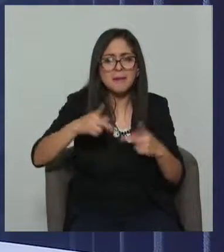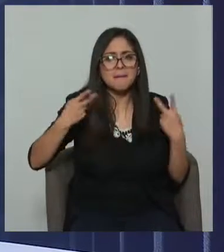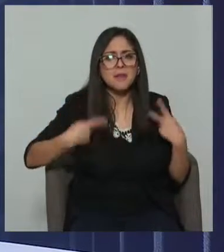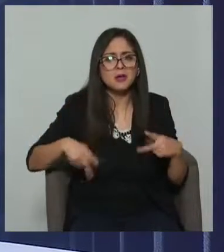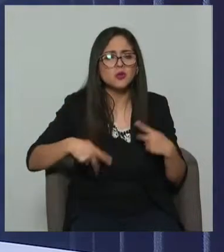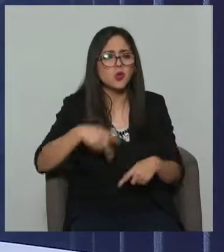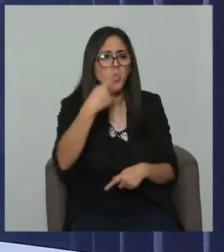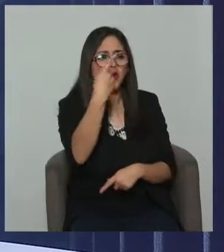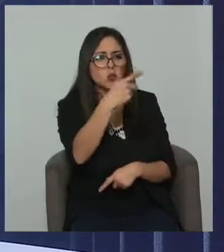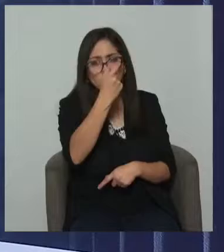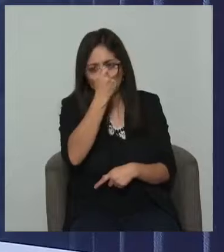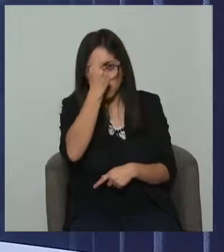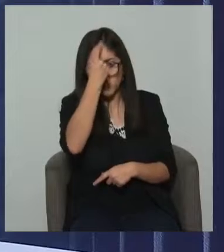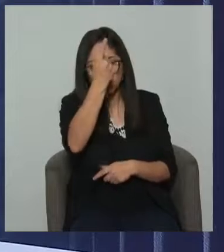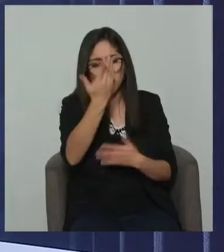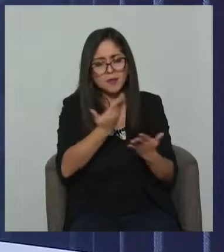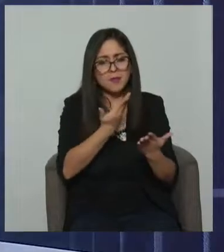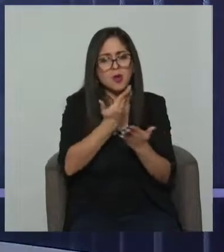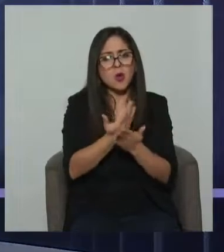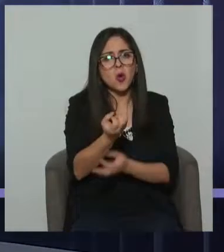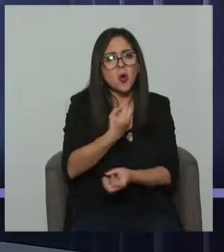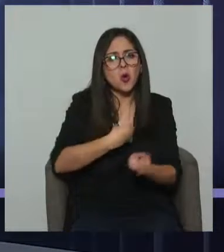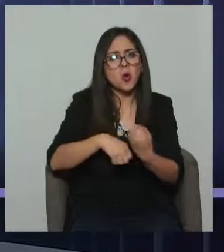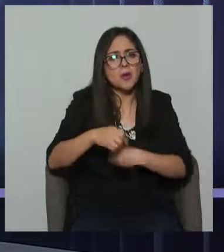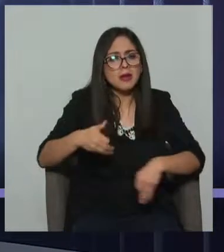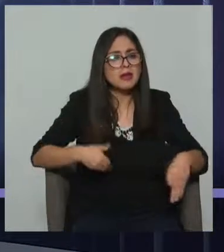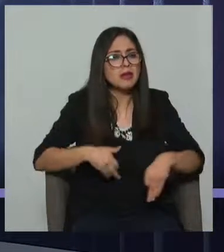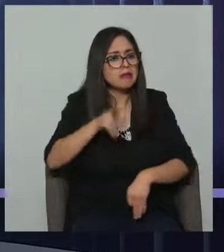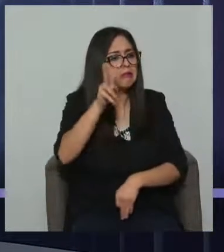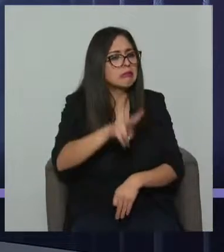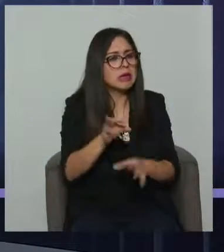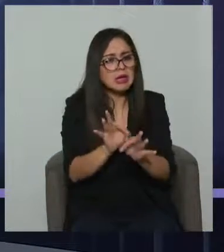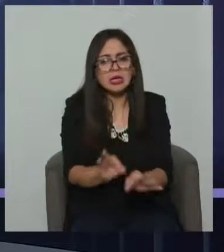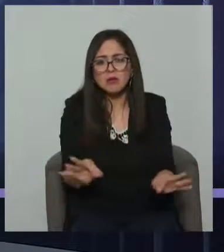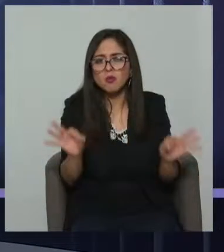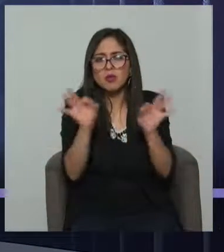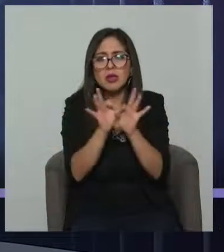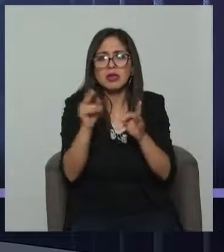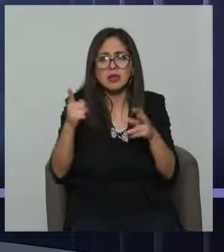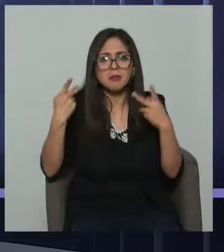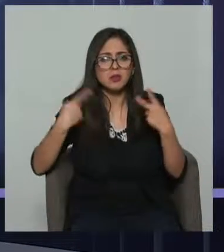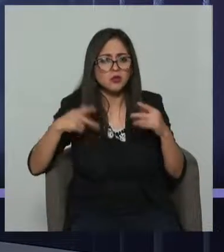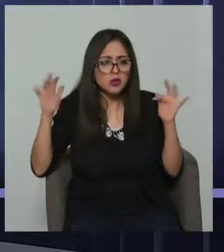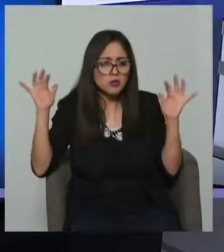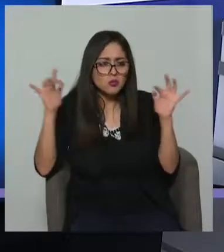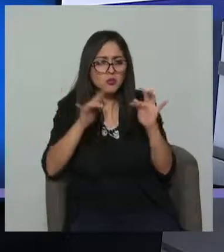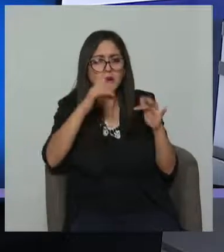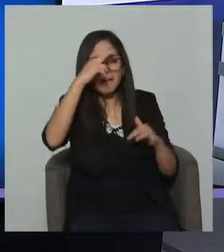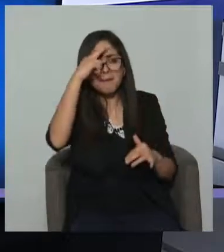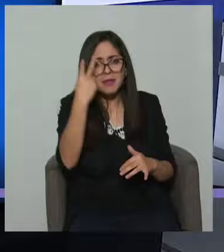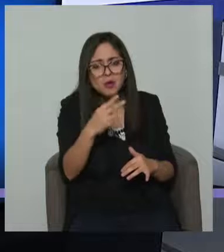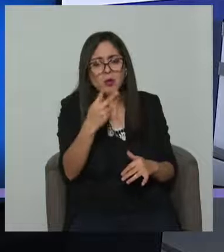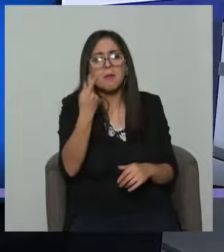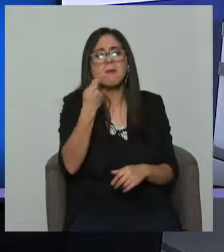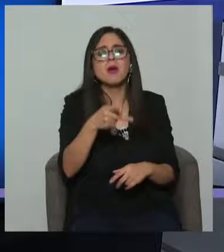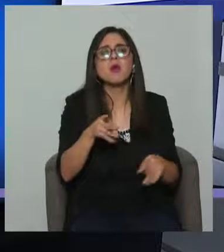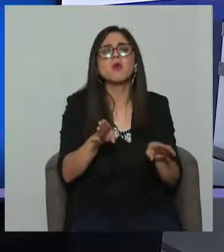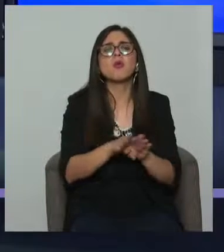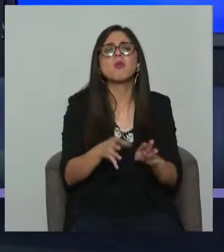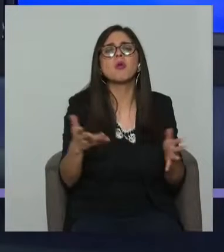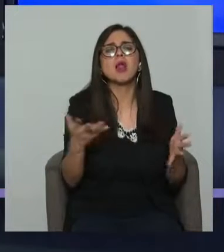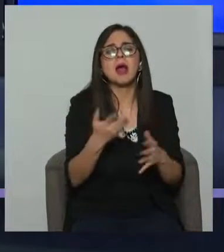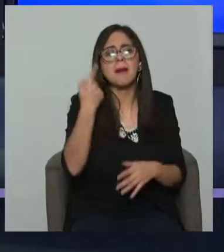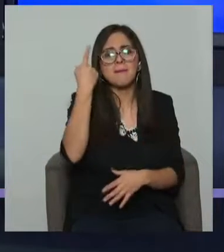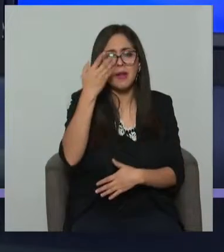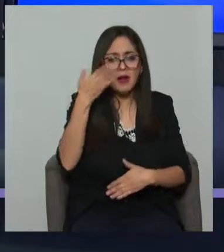teatro obras tan impactantes y tan importantes para todos los mexicanos y ahora de manera gratuita. Es todo un reto. Bueno, no soy